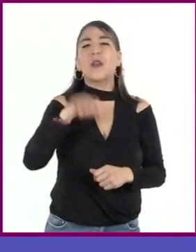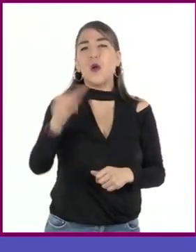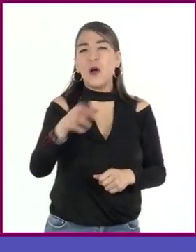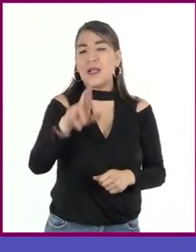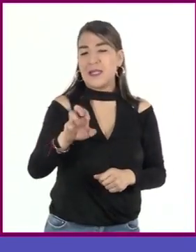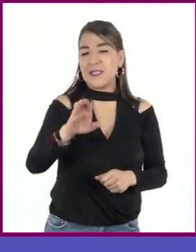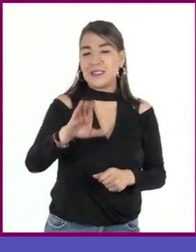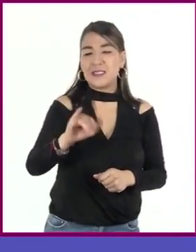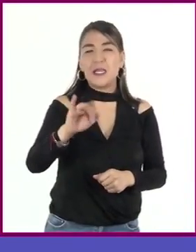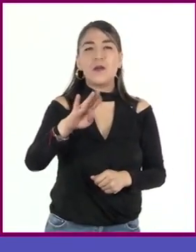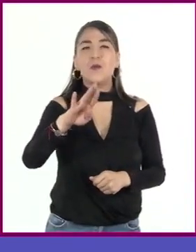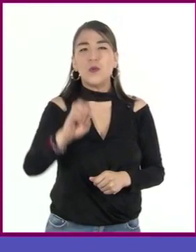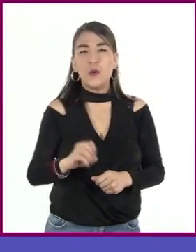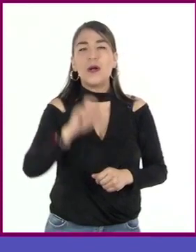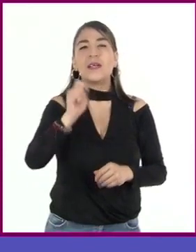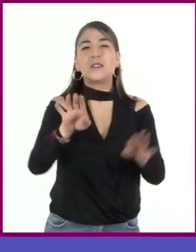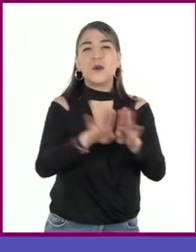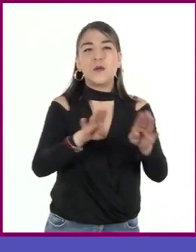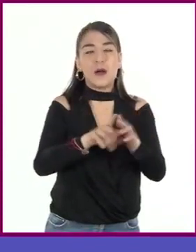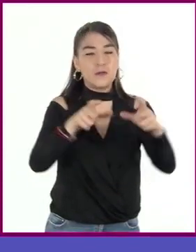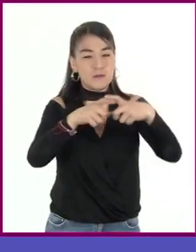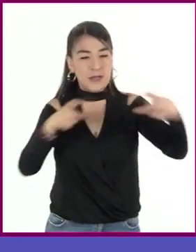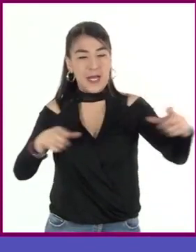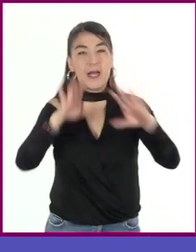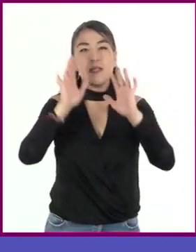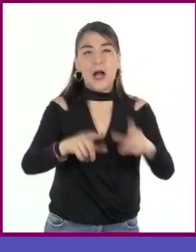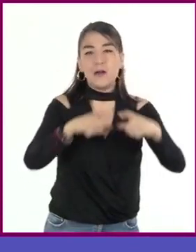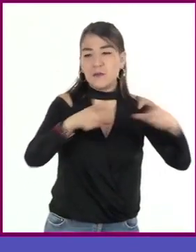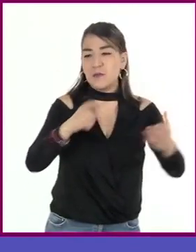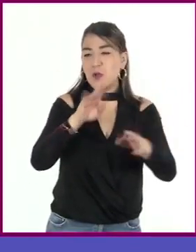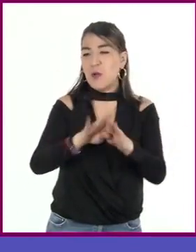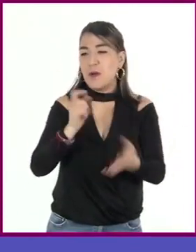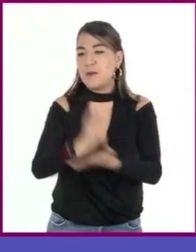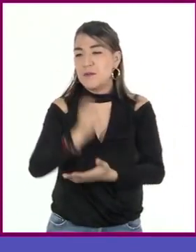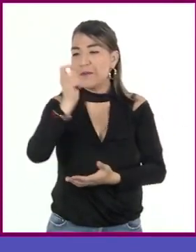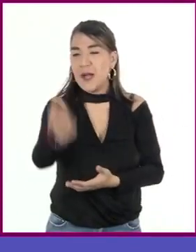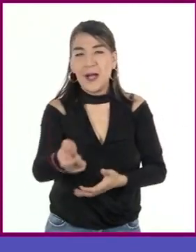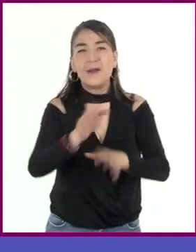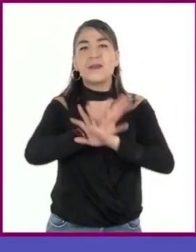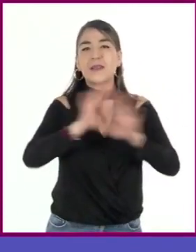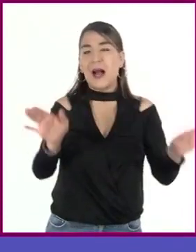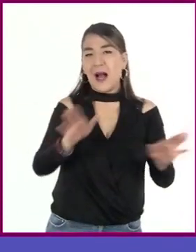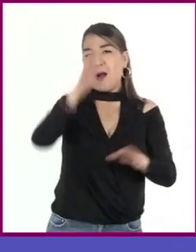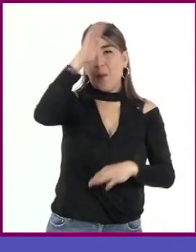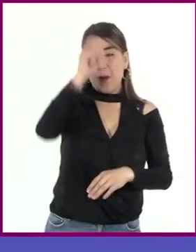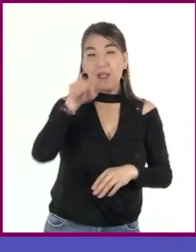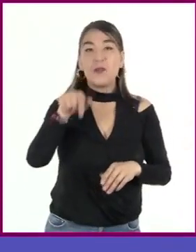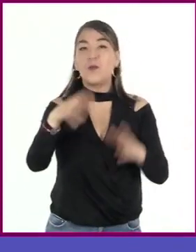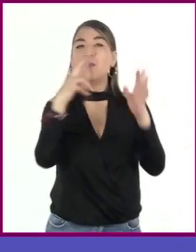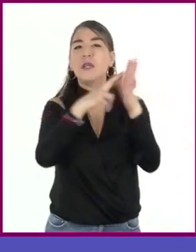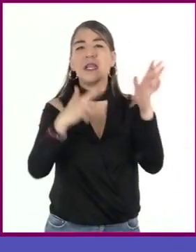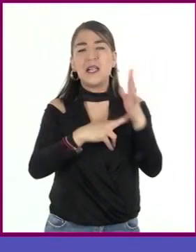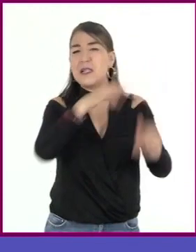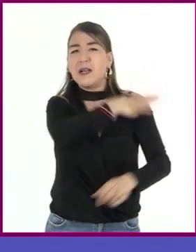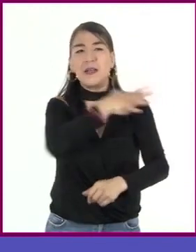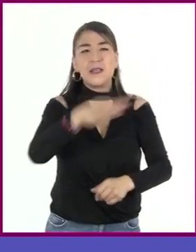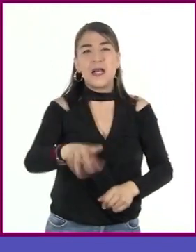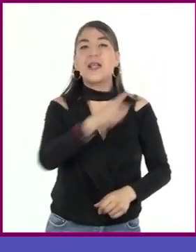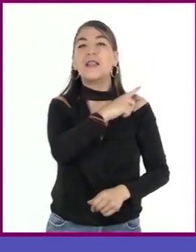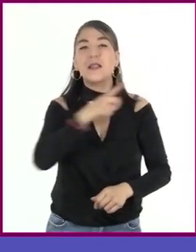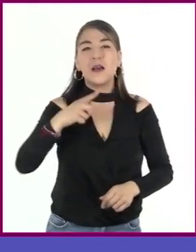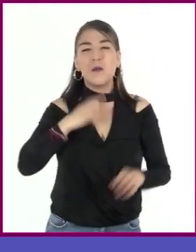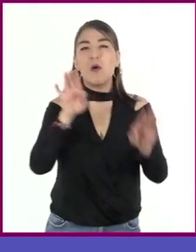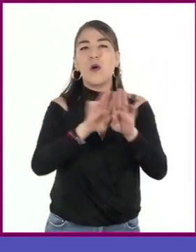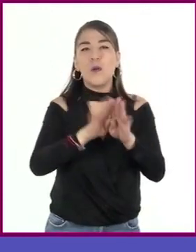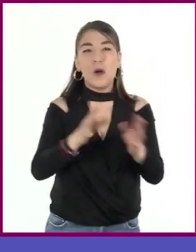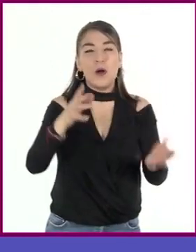un documento que acredita o certifica el pago de un servicio o producto. Por regla general, debe extenderse por